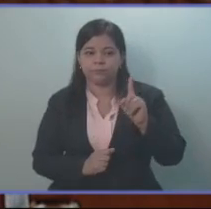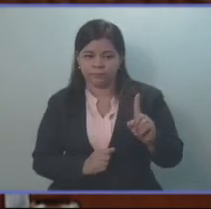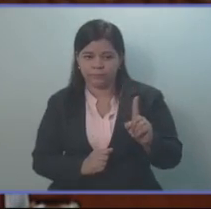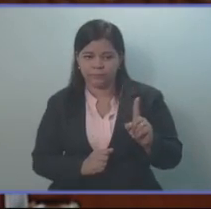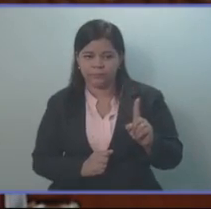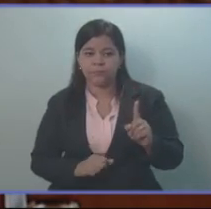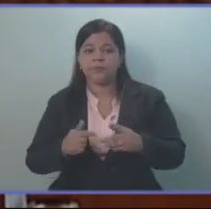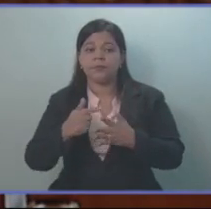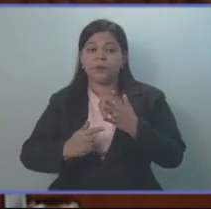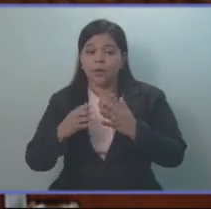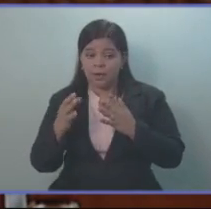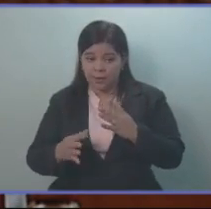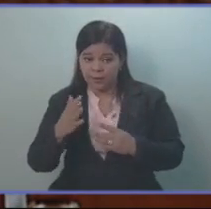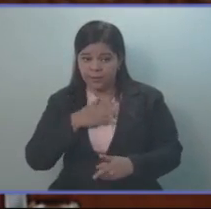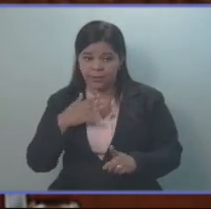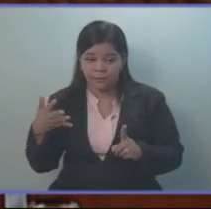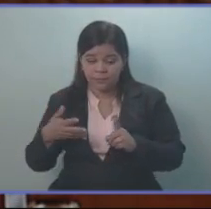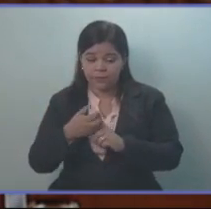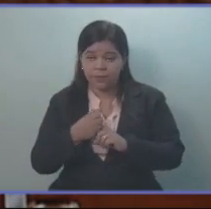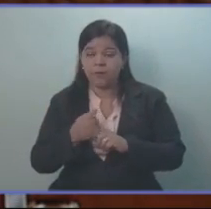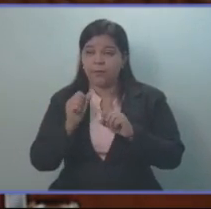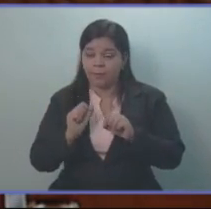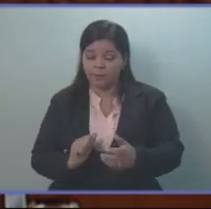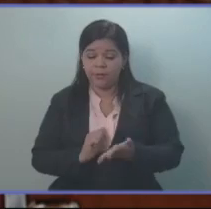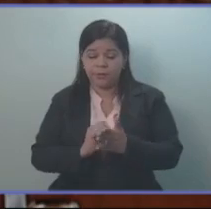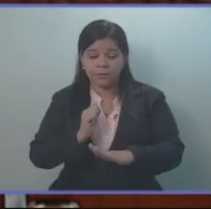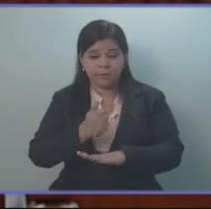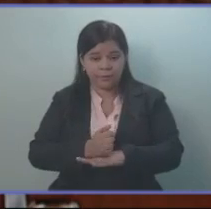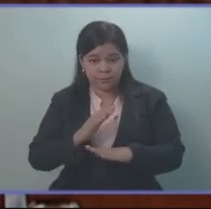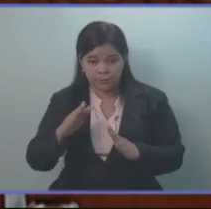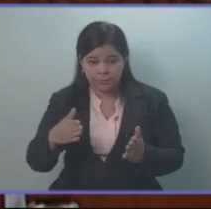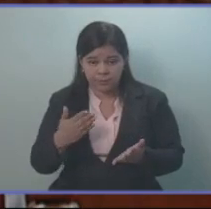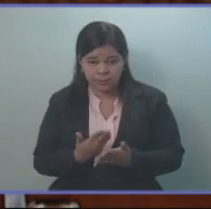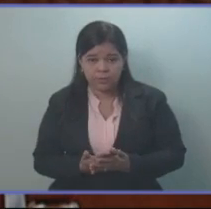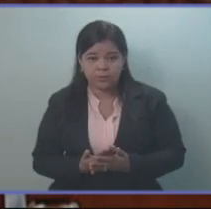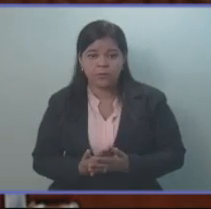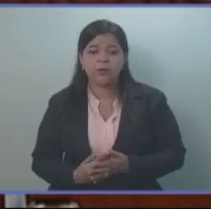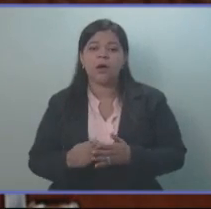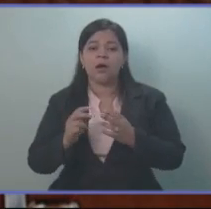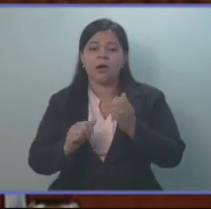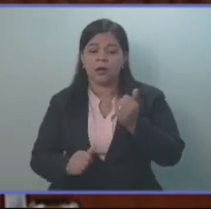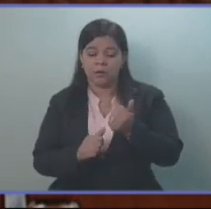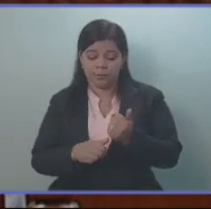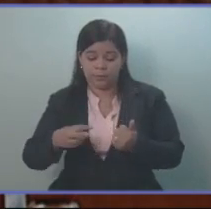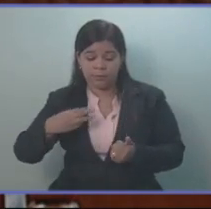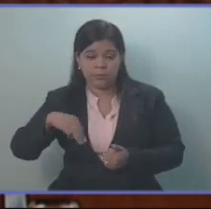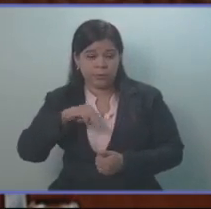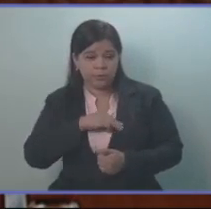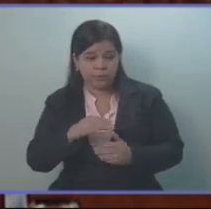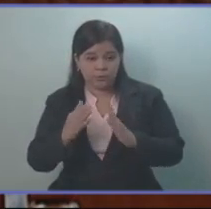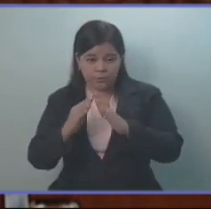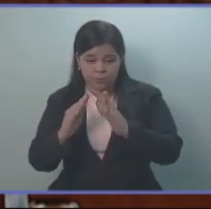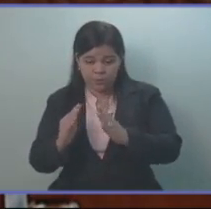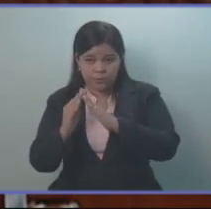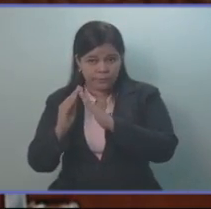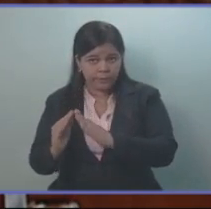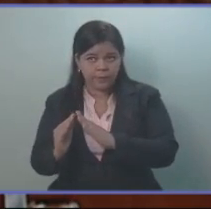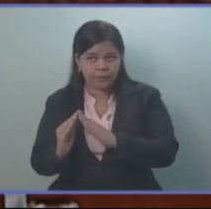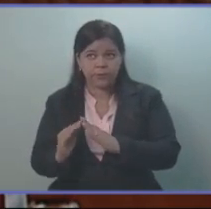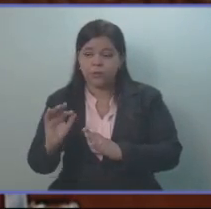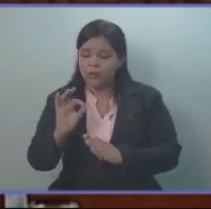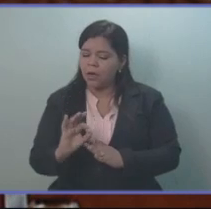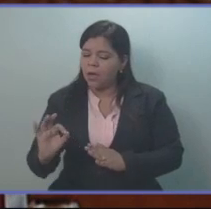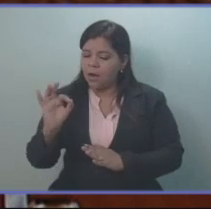La presente ley tiene por objeto establecer las condiciones y procedimientos para que el Viceministerio de Vivienda y Desarrollo Urbano, en calidad